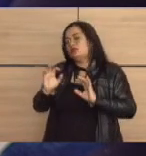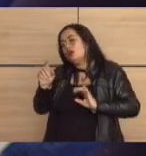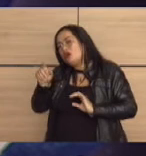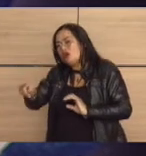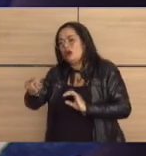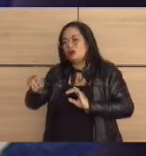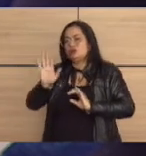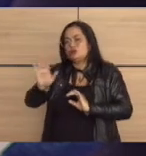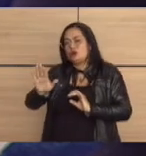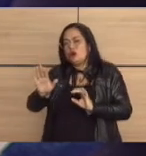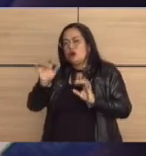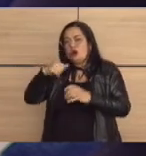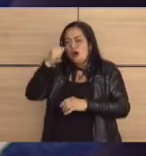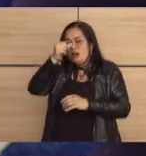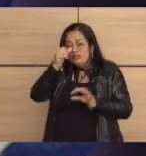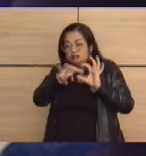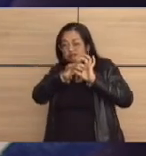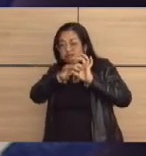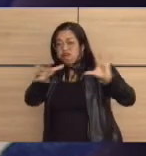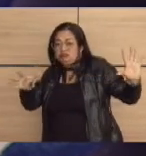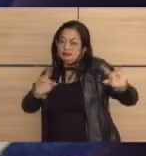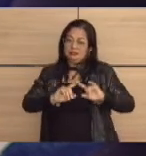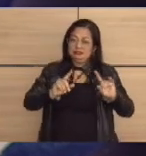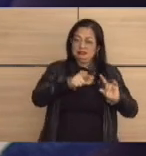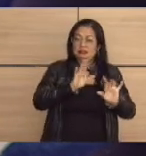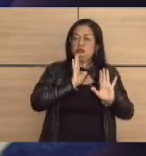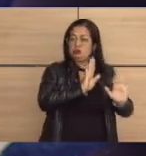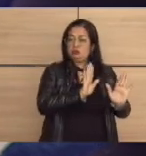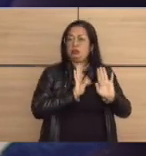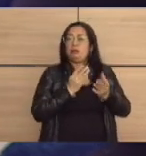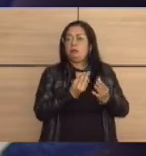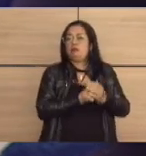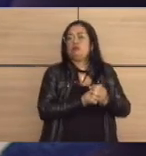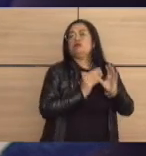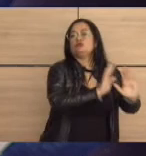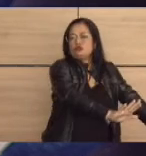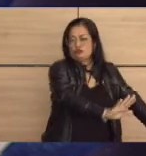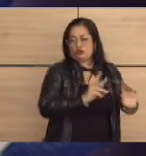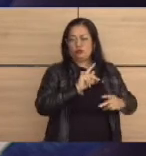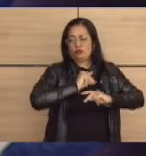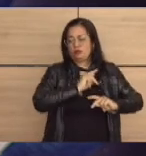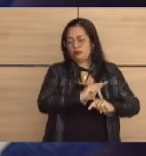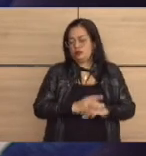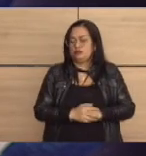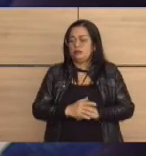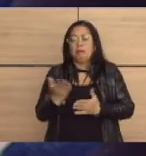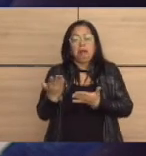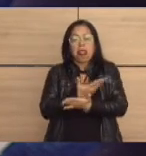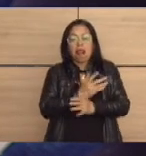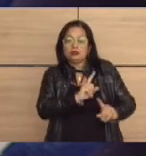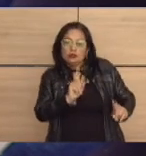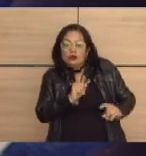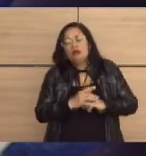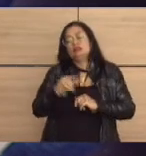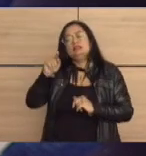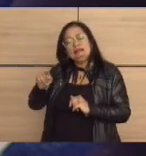un componente muy secreto, muy discreto, digamos así. No es que no exista. Hasta el tango tiene algo